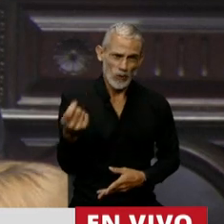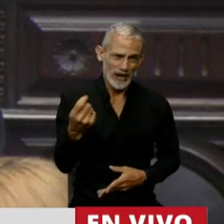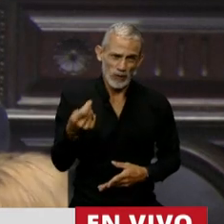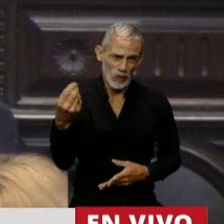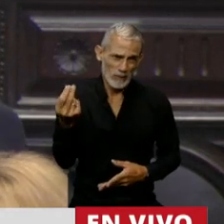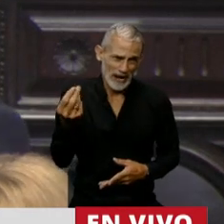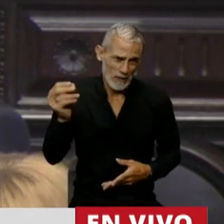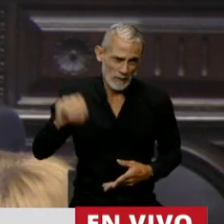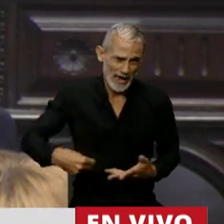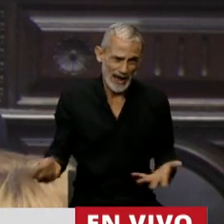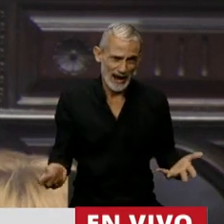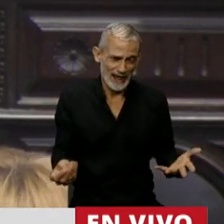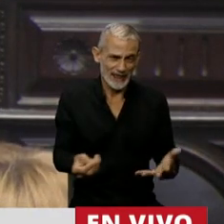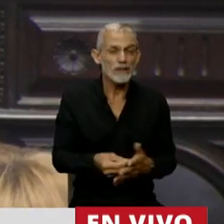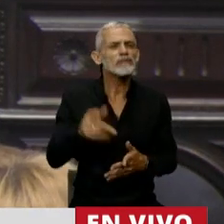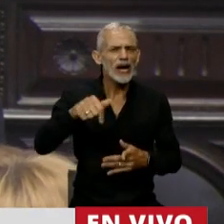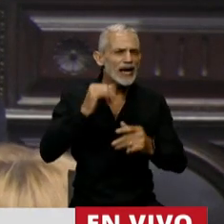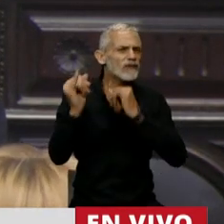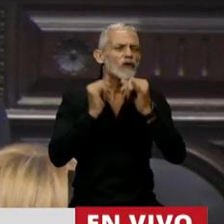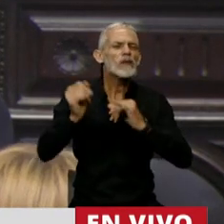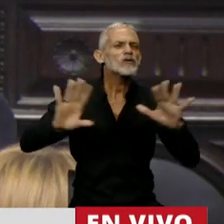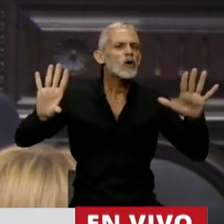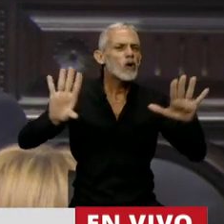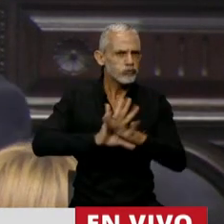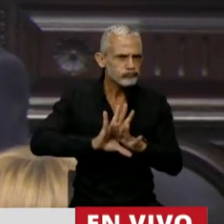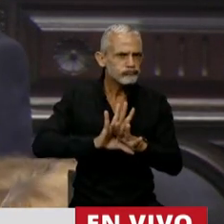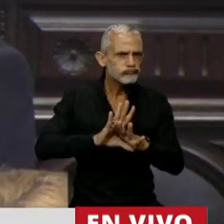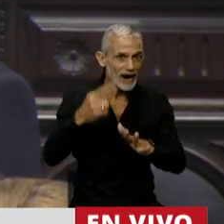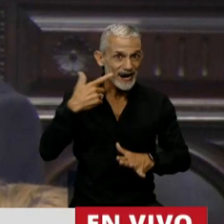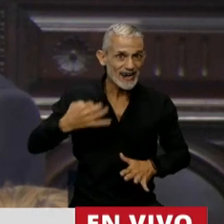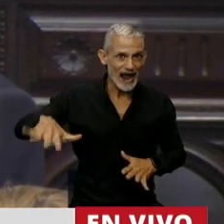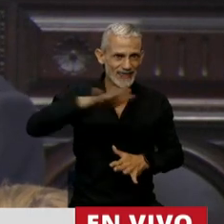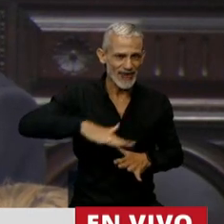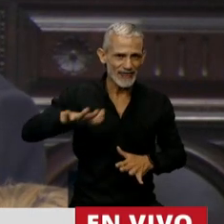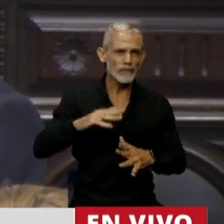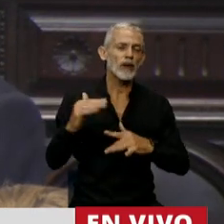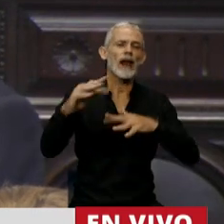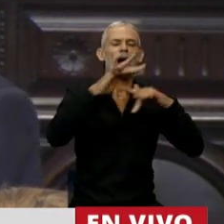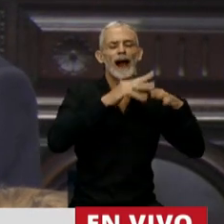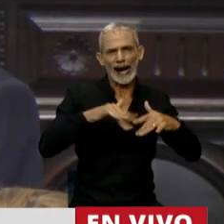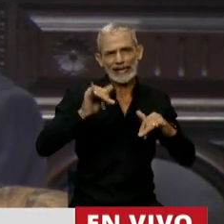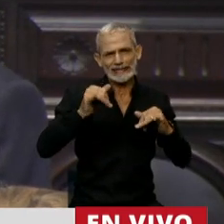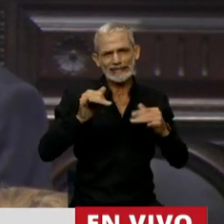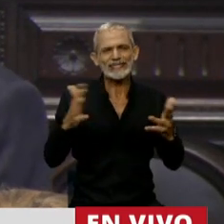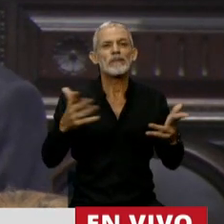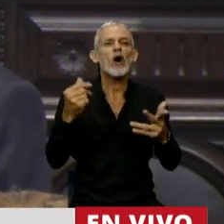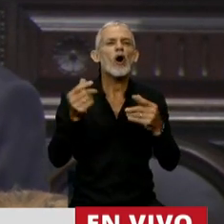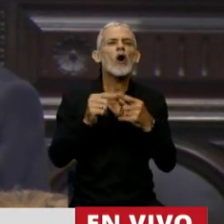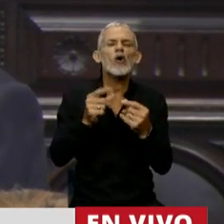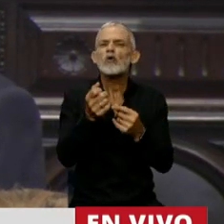jubilados. Y aquí vamos a los datos concretos, presidente, porque se habla mucho en el aire, pero vamos a los